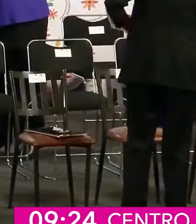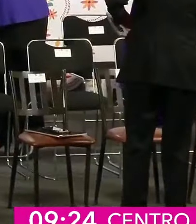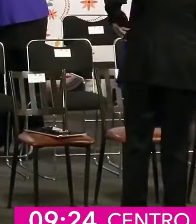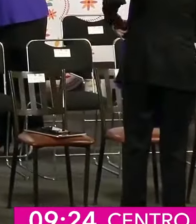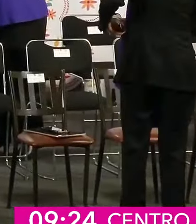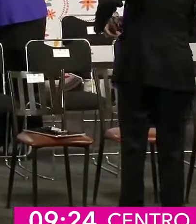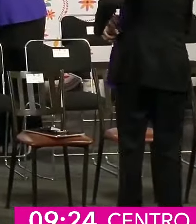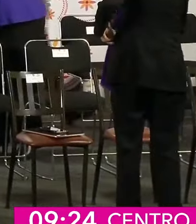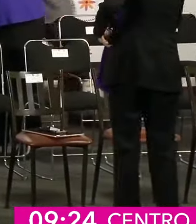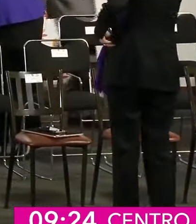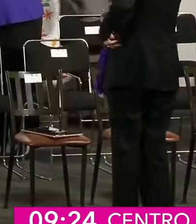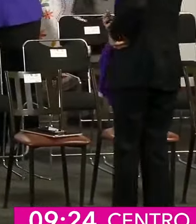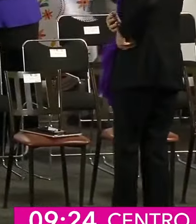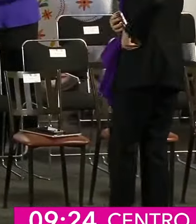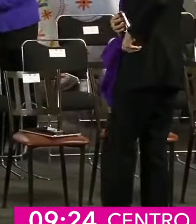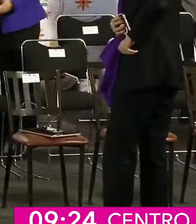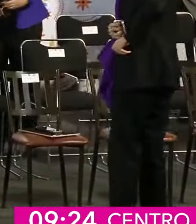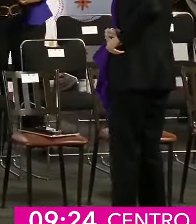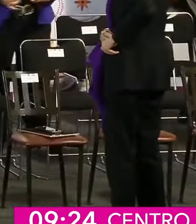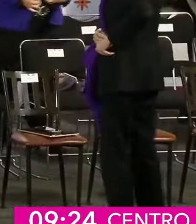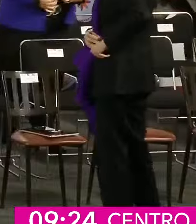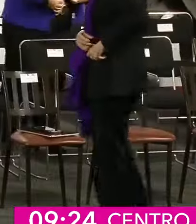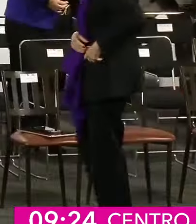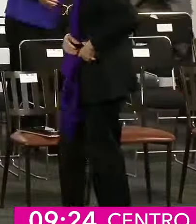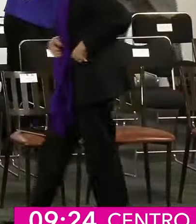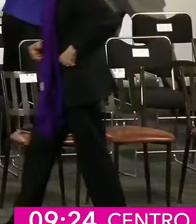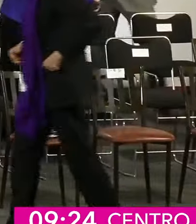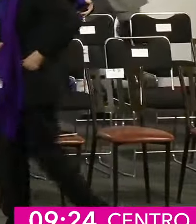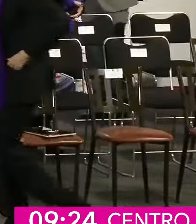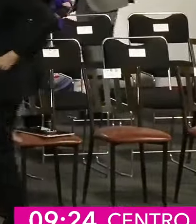paren, porque de pararme yo me paro. Hasta cuando se acabe.